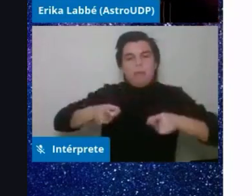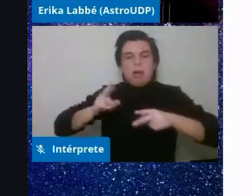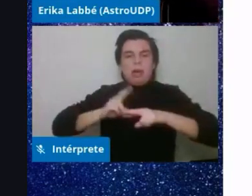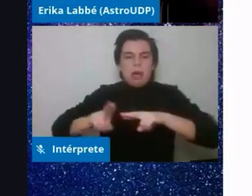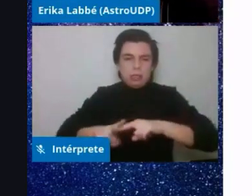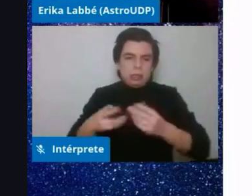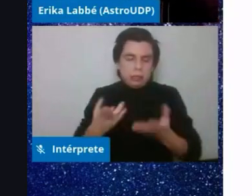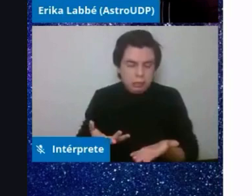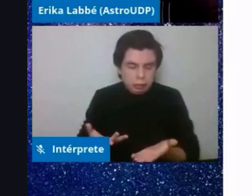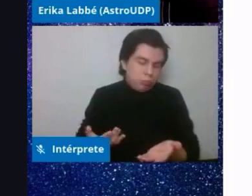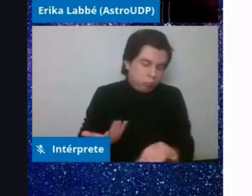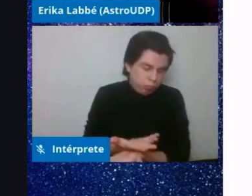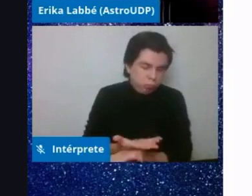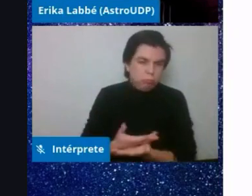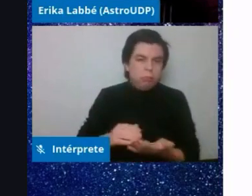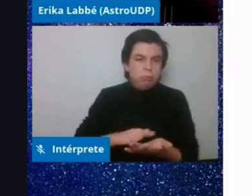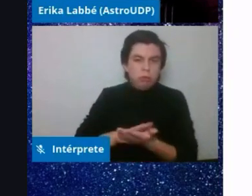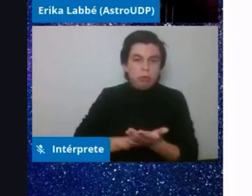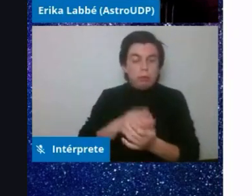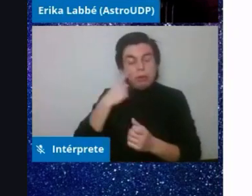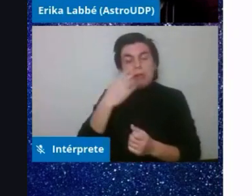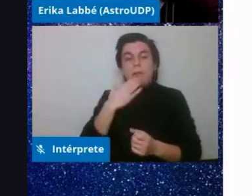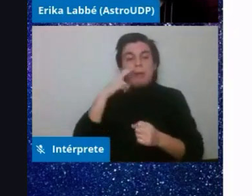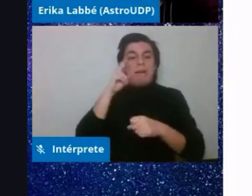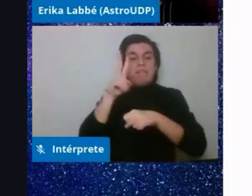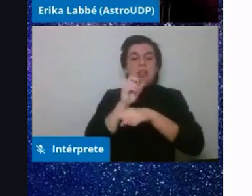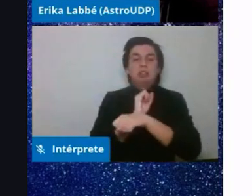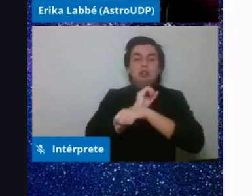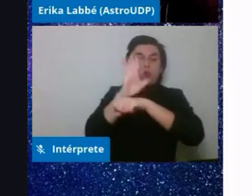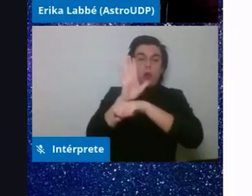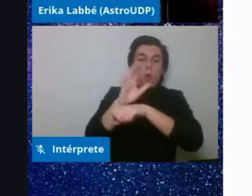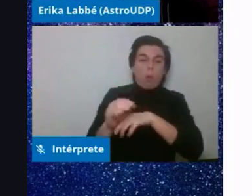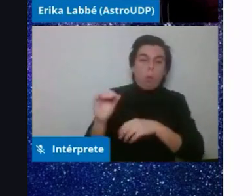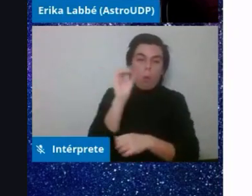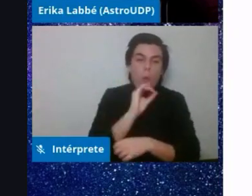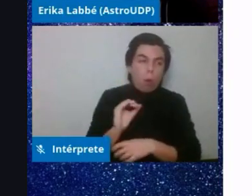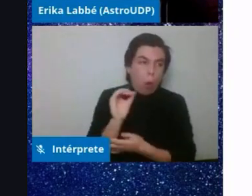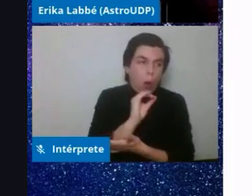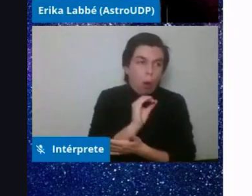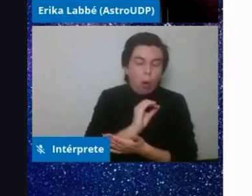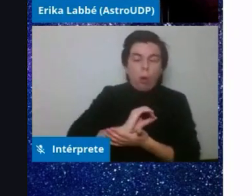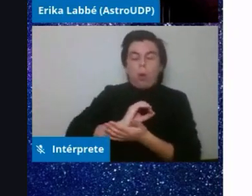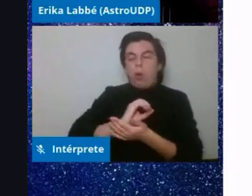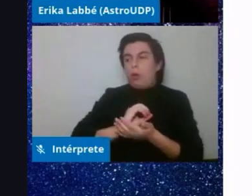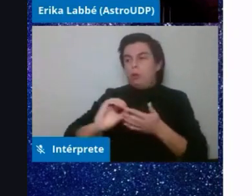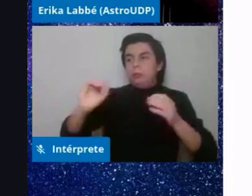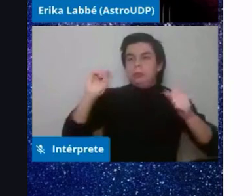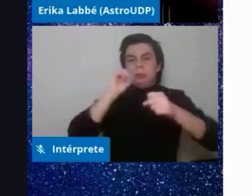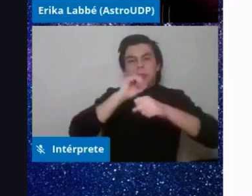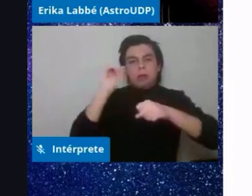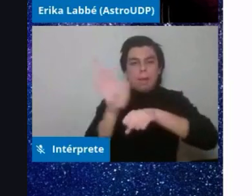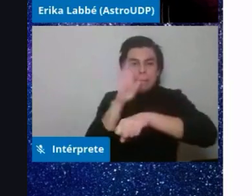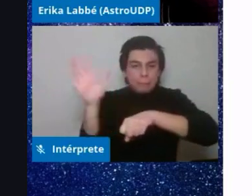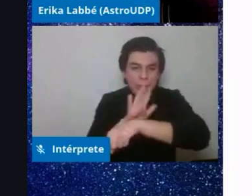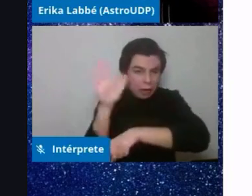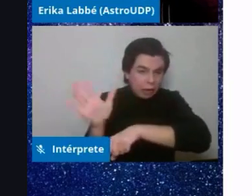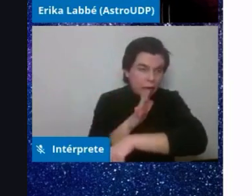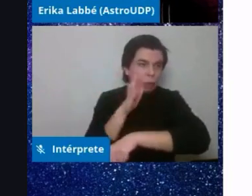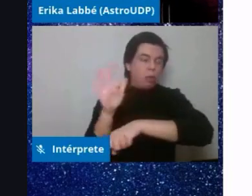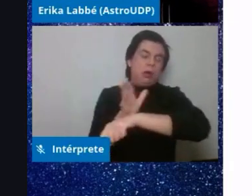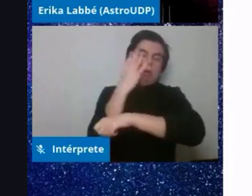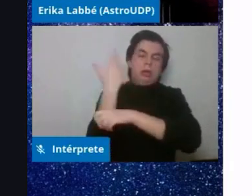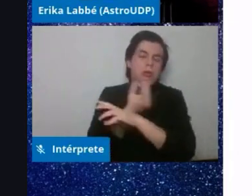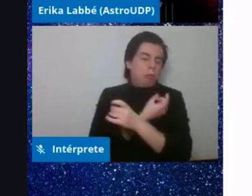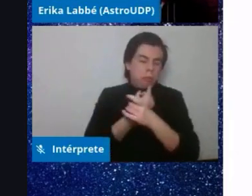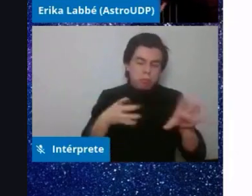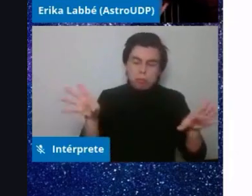por ejemplo, para disfrutar un show, para ver una película, para cualquier cosa, lo que signifique